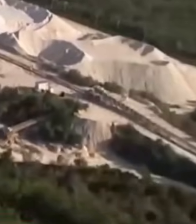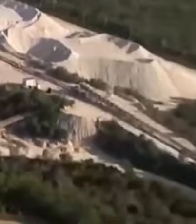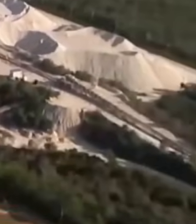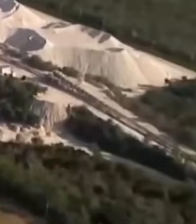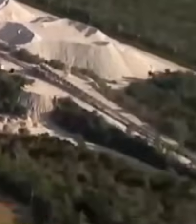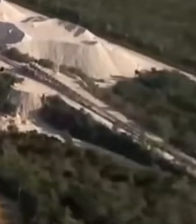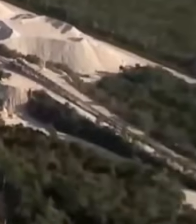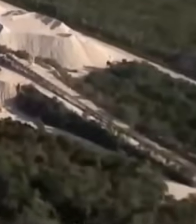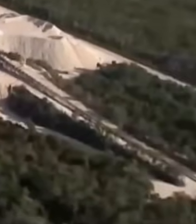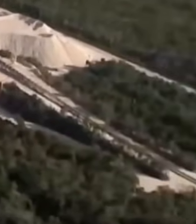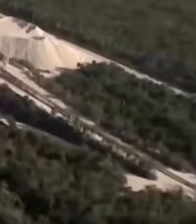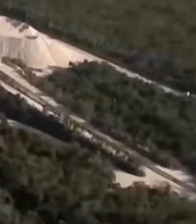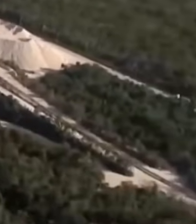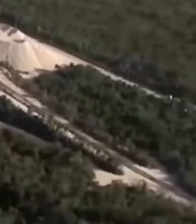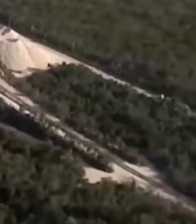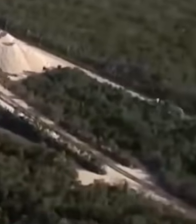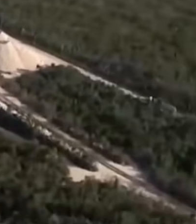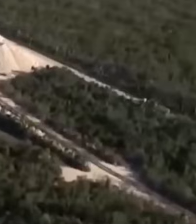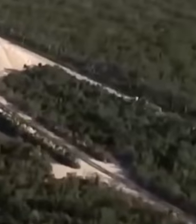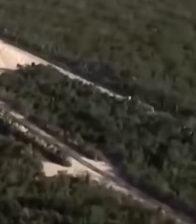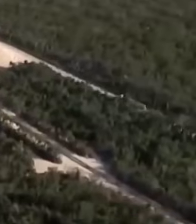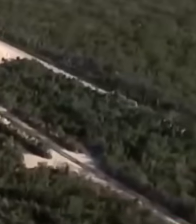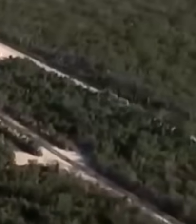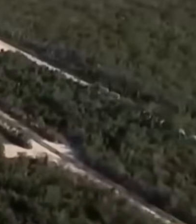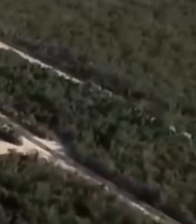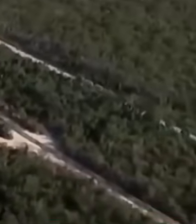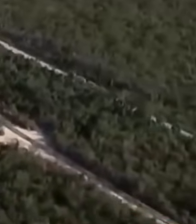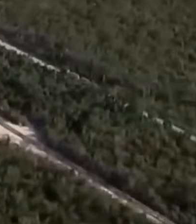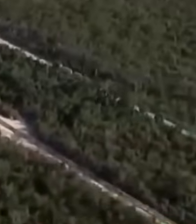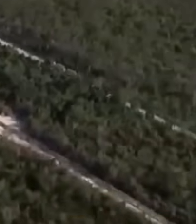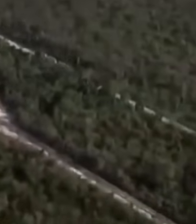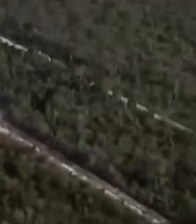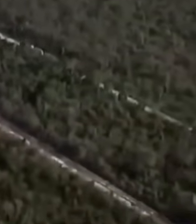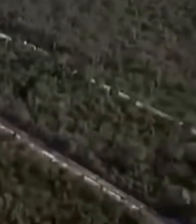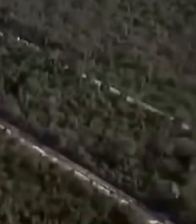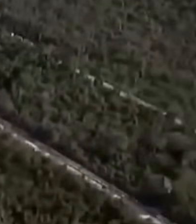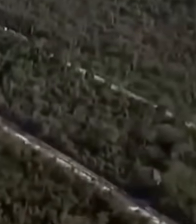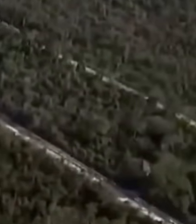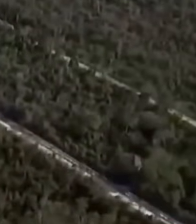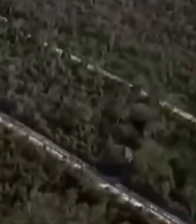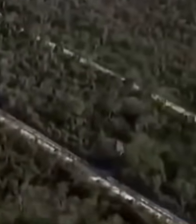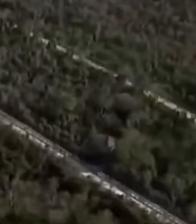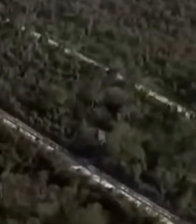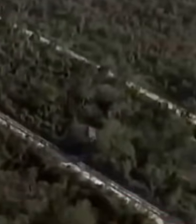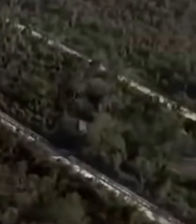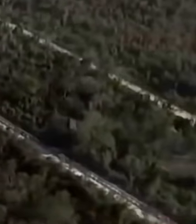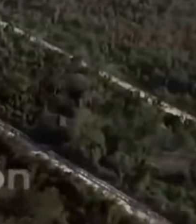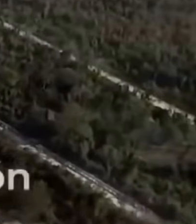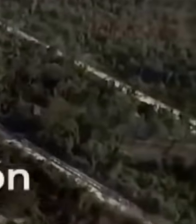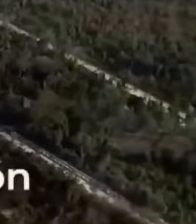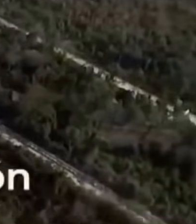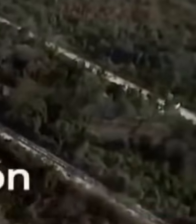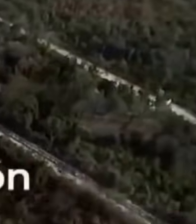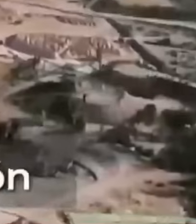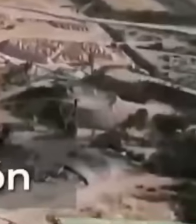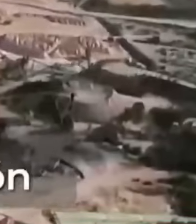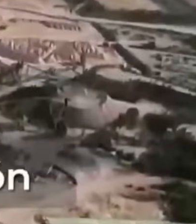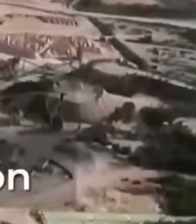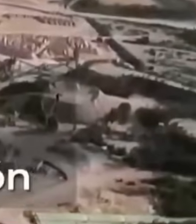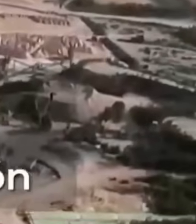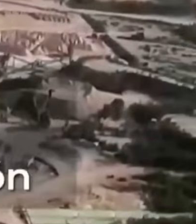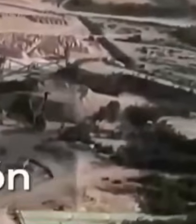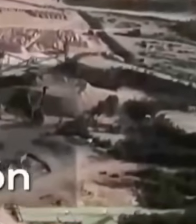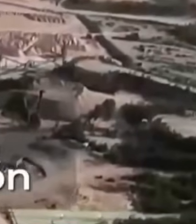sin determinar un plazo de vigencia ni volumen de explotación específico. Fue como un cheque en blanco para extraer material de